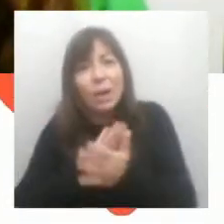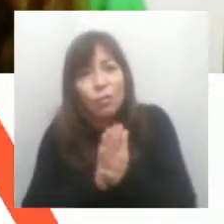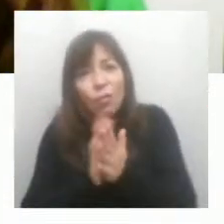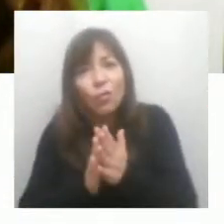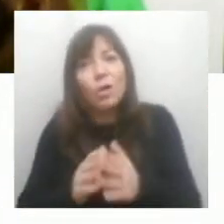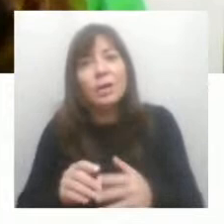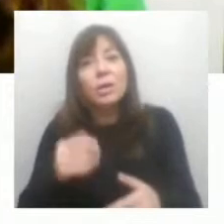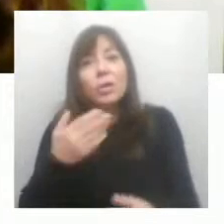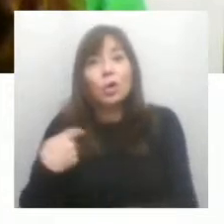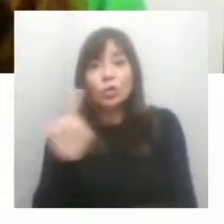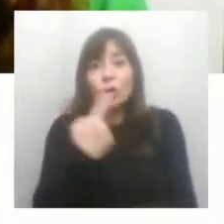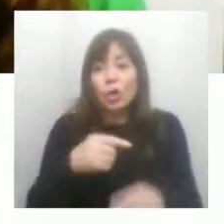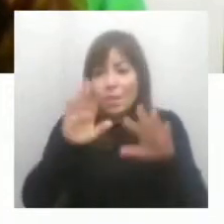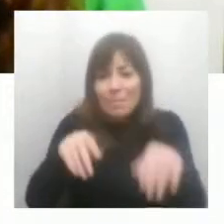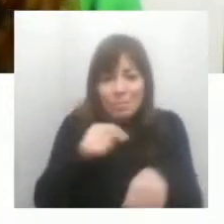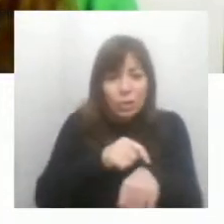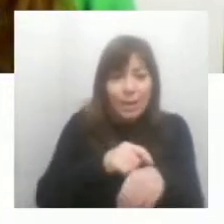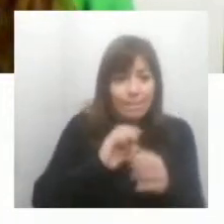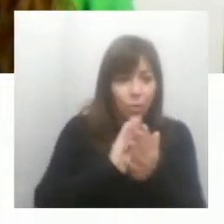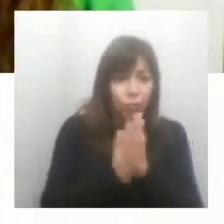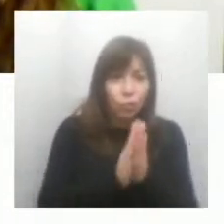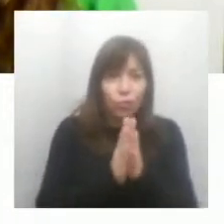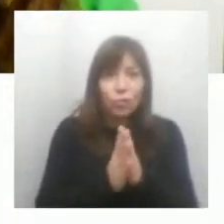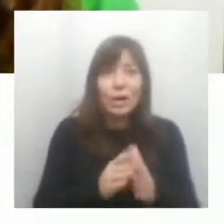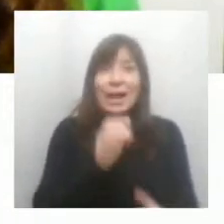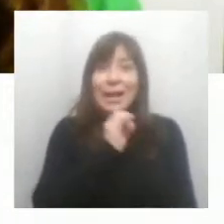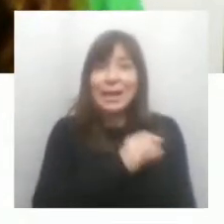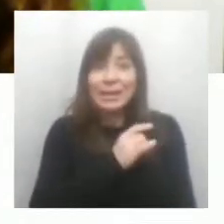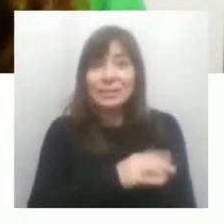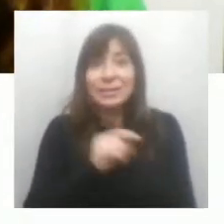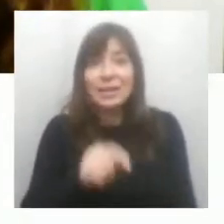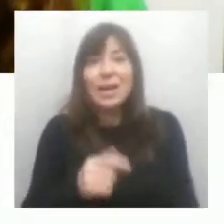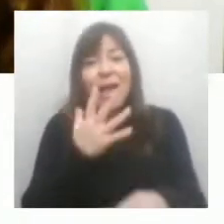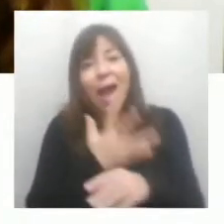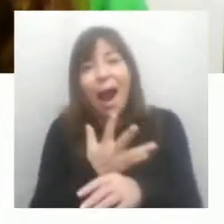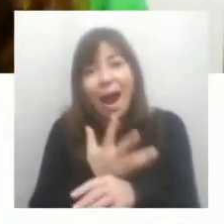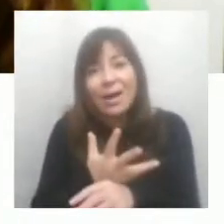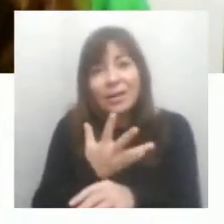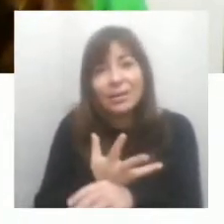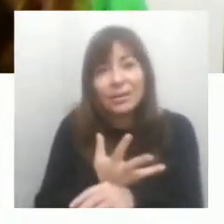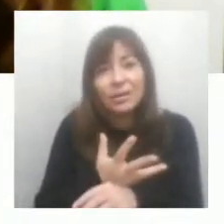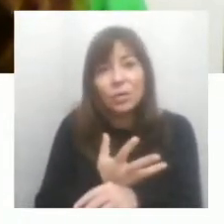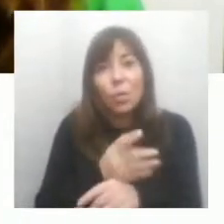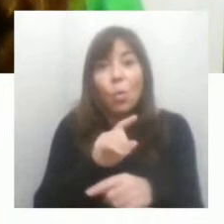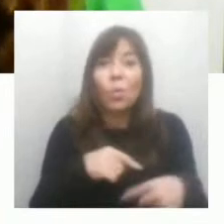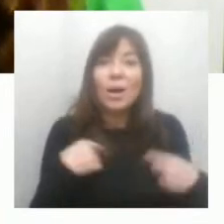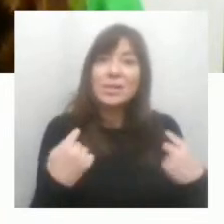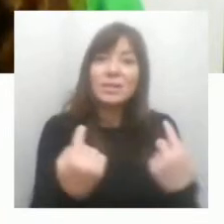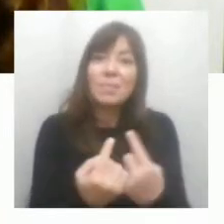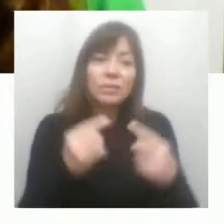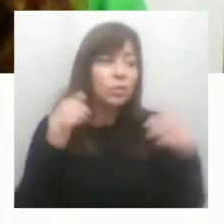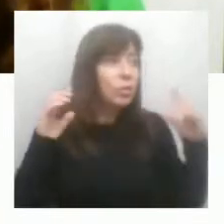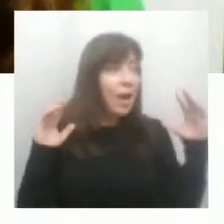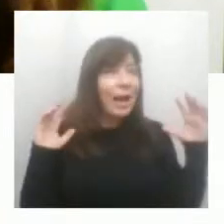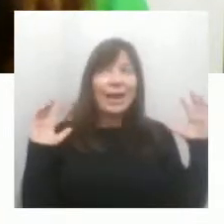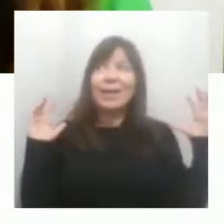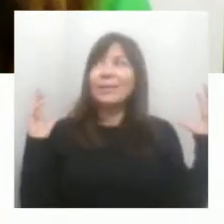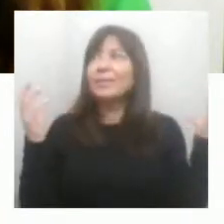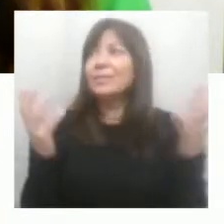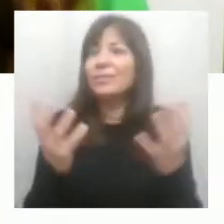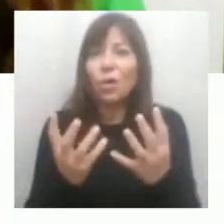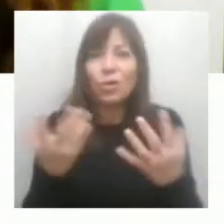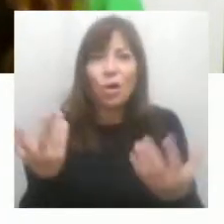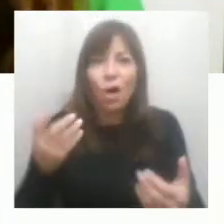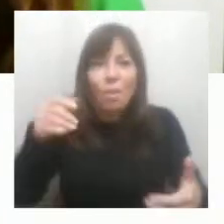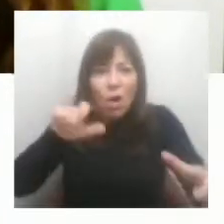esto. Y algo ocurre específicamente en Chile, que disponemos de un espacio, de un entorno que se puede llamar como un